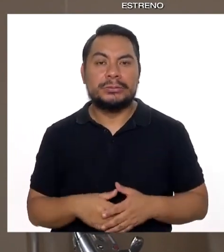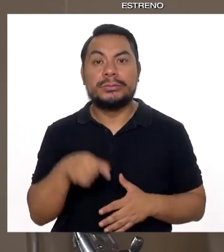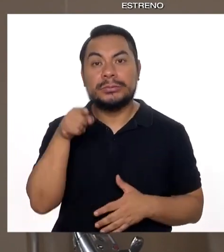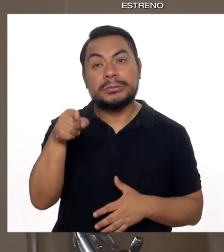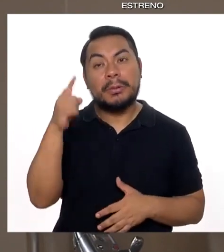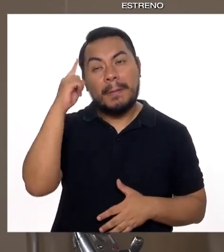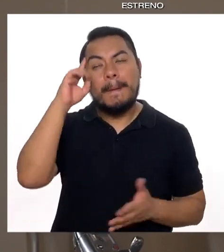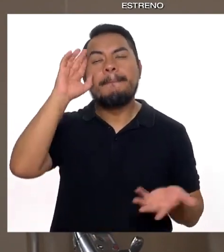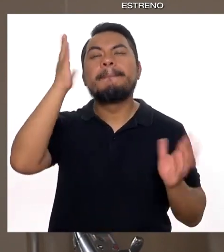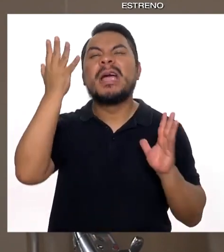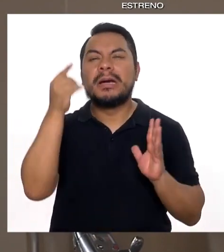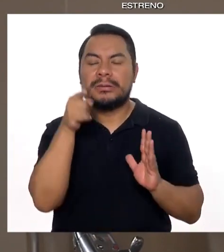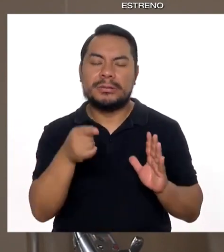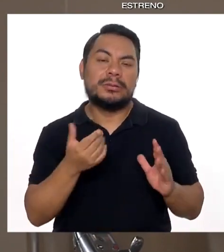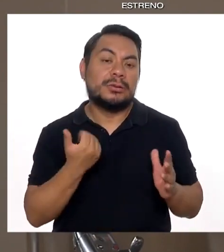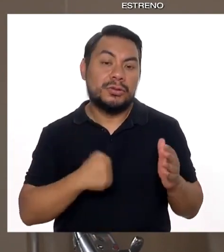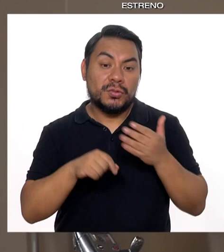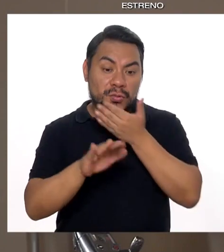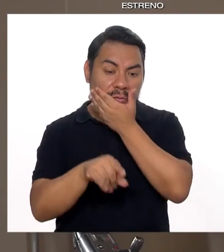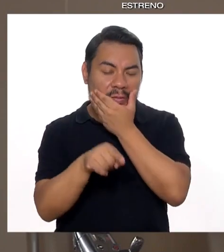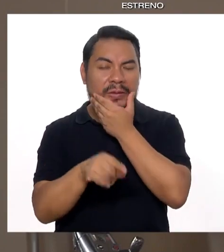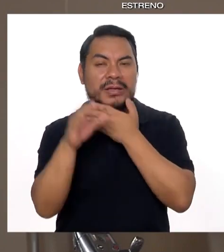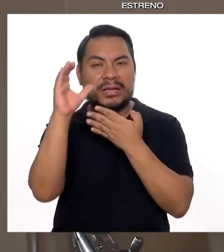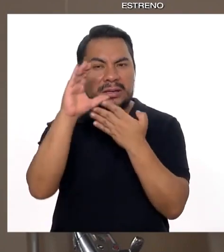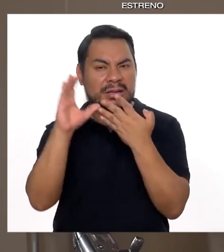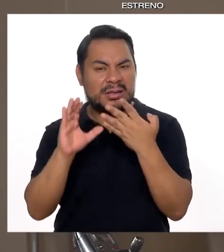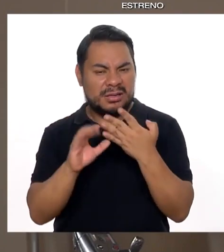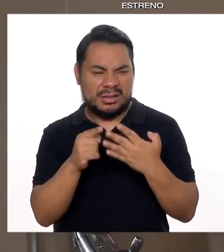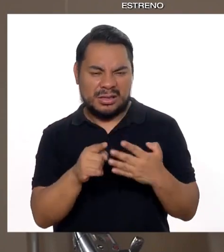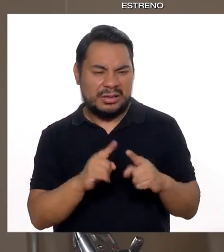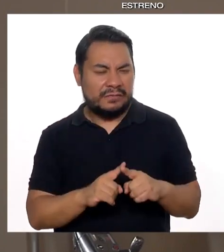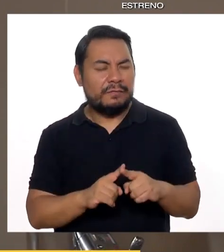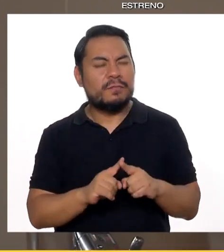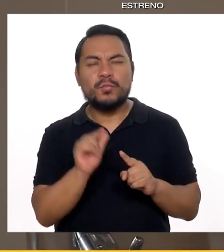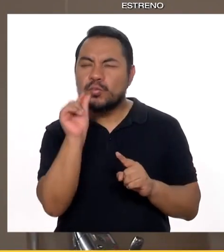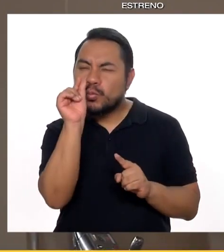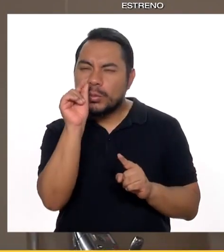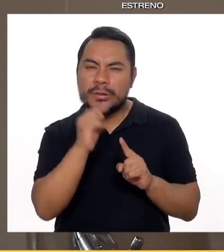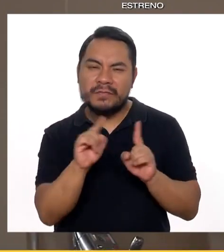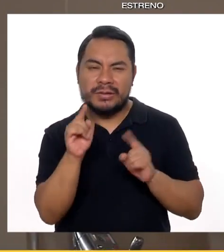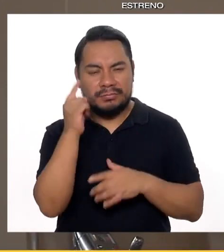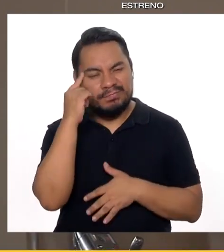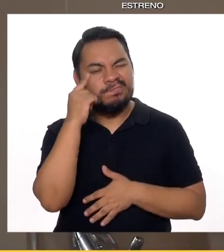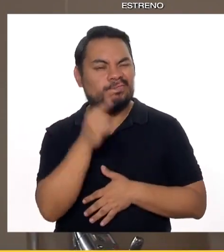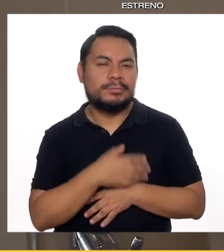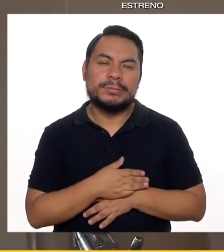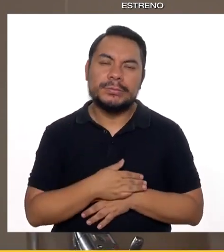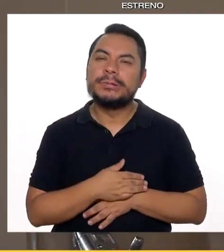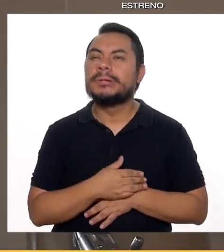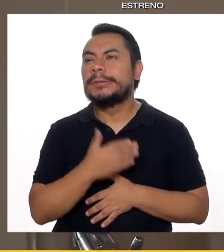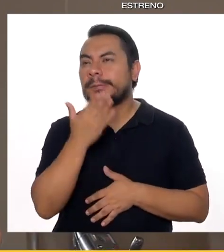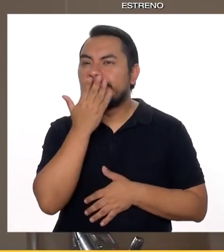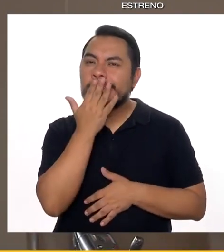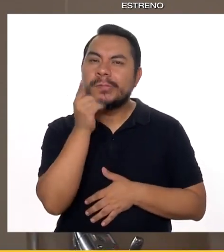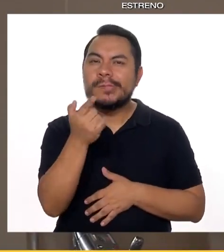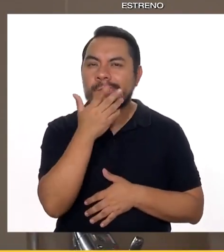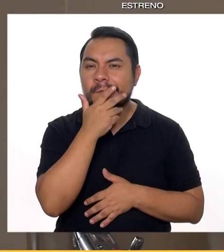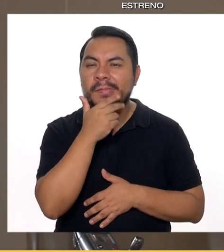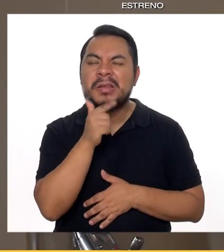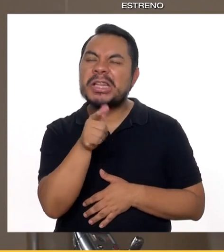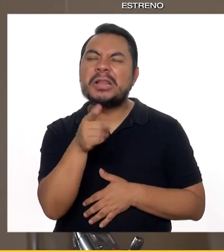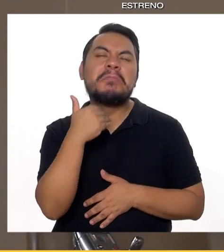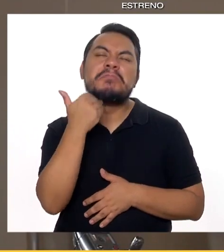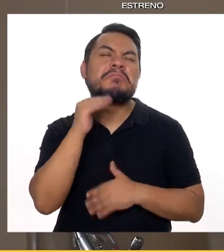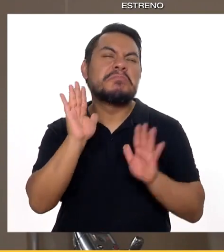sea, ¿a ti te pareció que el niño tenía una característica que no era, que se sale de lo regular o de lo que has